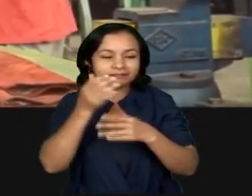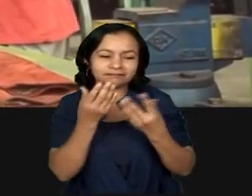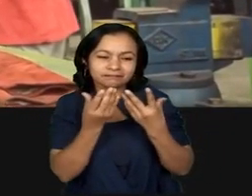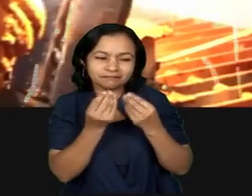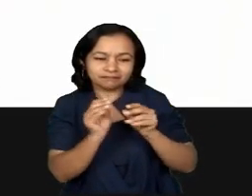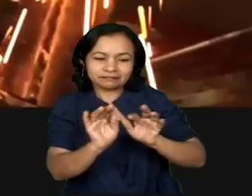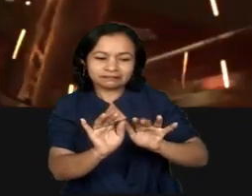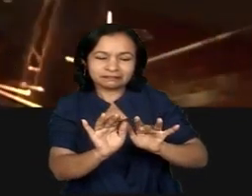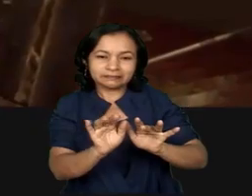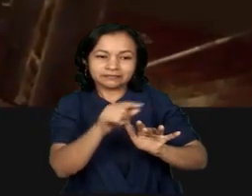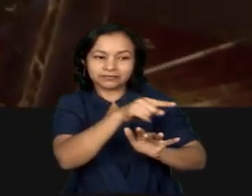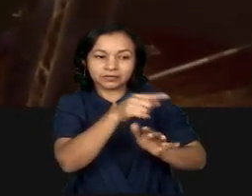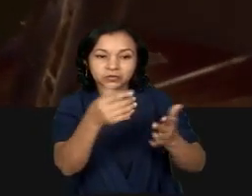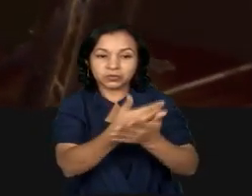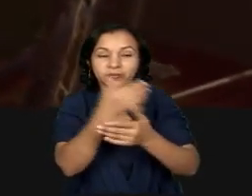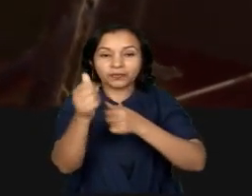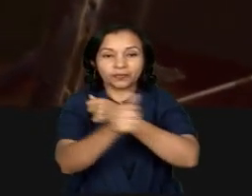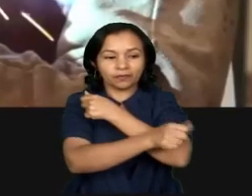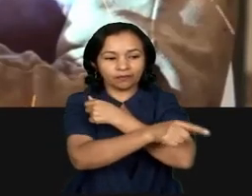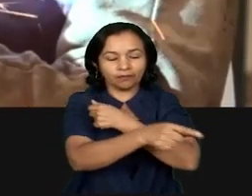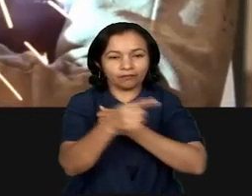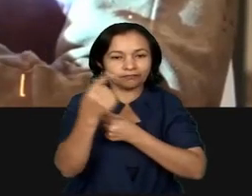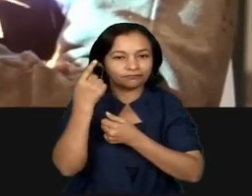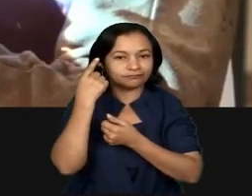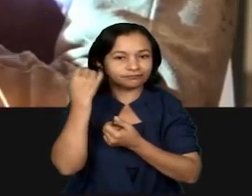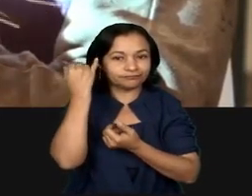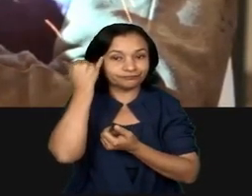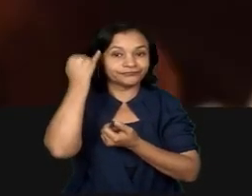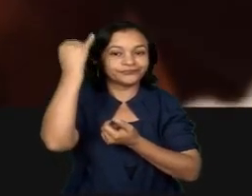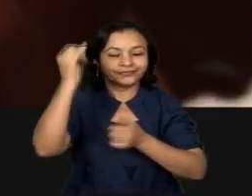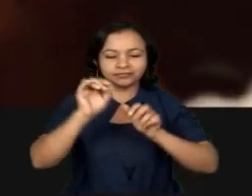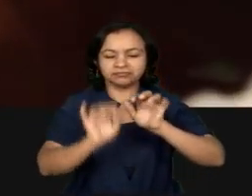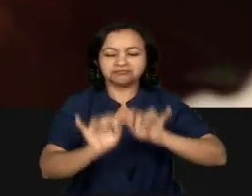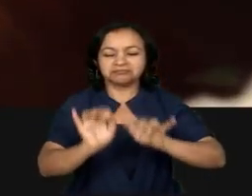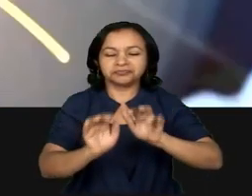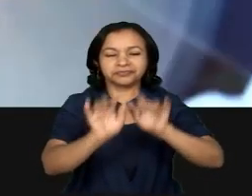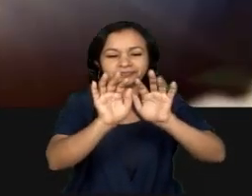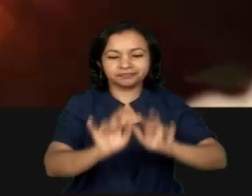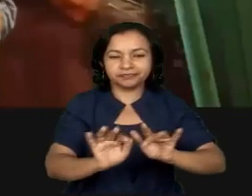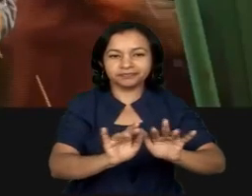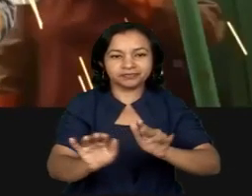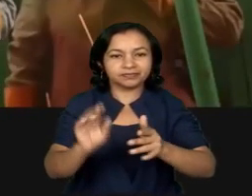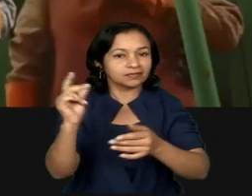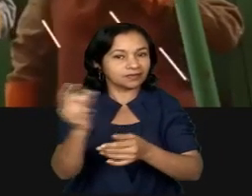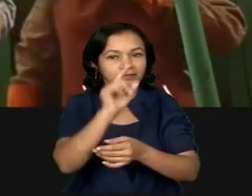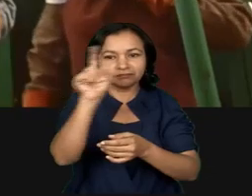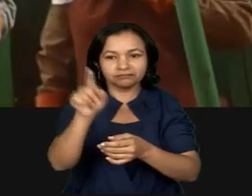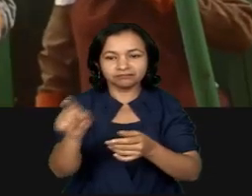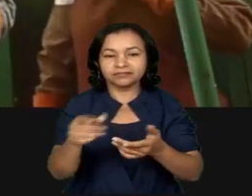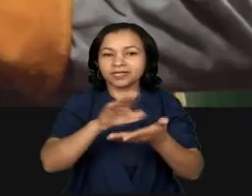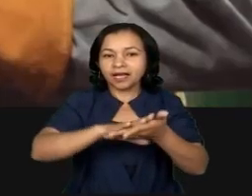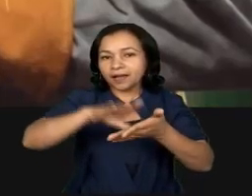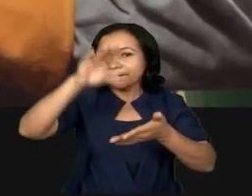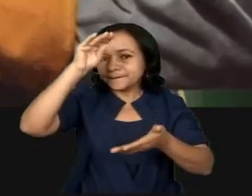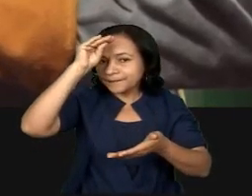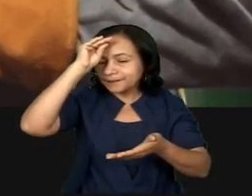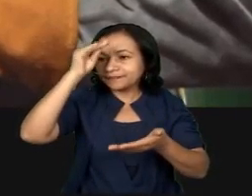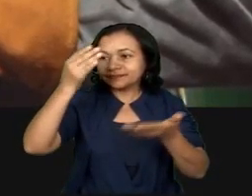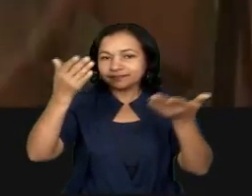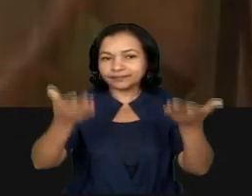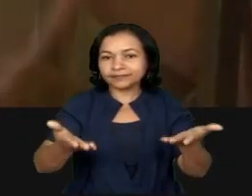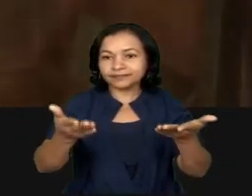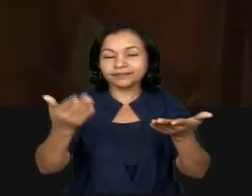frente a una generación de estudiantes nativa que digital, dominan totalmente nativa digital, y que tienen su aprendizaje mediado